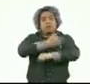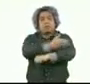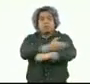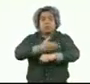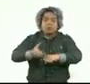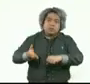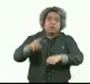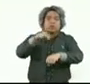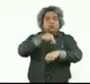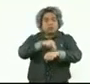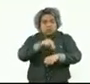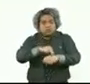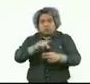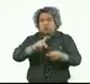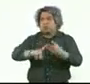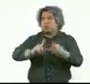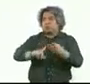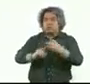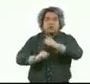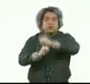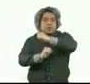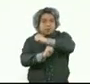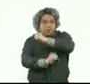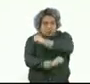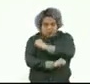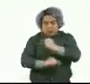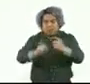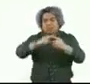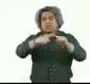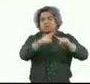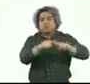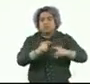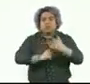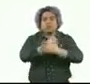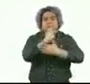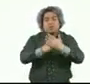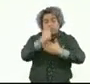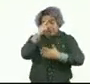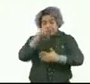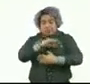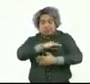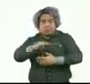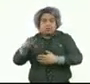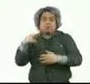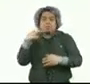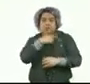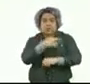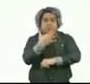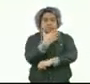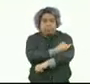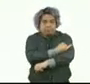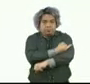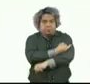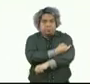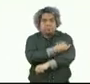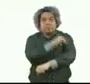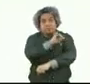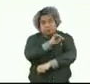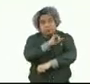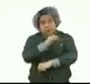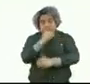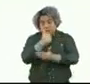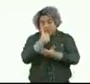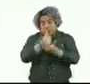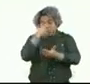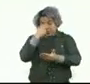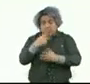salud, de participación ciudadana, de Pilares, de Ponte Pila, para facilitar la vacunación en la Ciudad de México. Los casos en la ciudad crecieron muchísimo, pero creemos